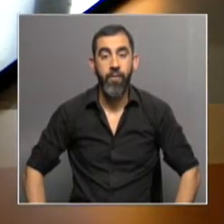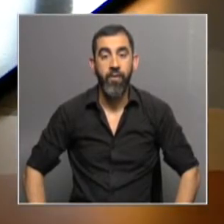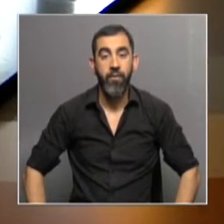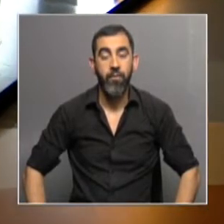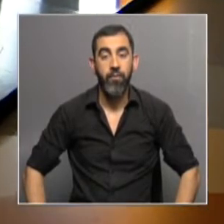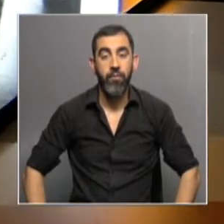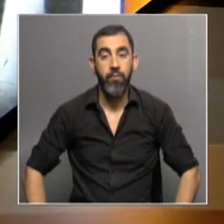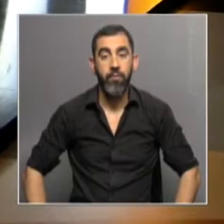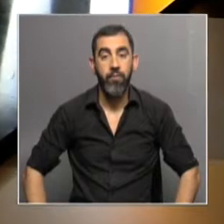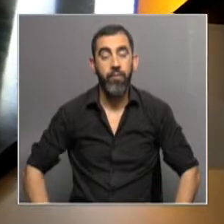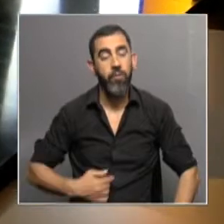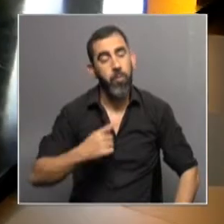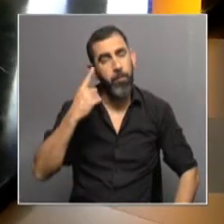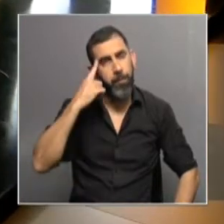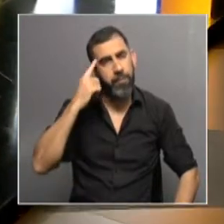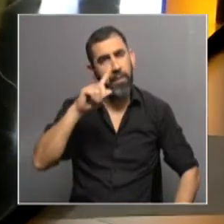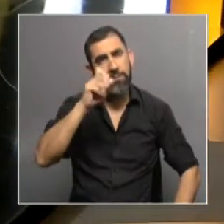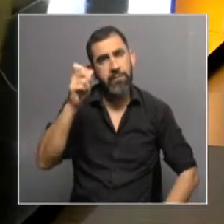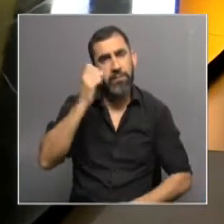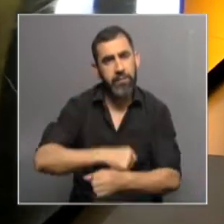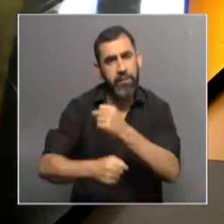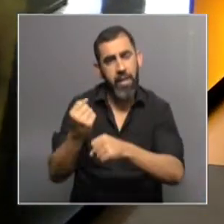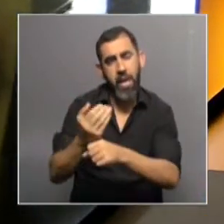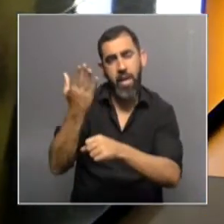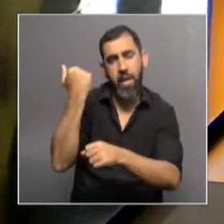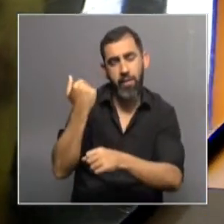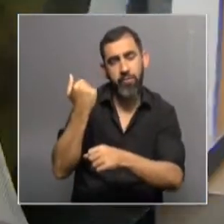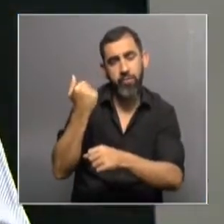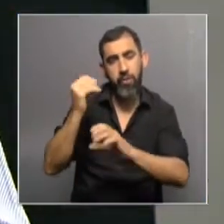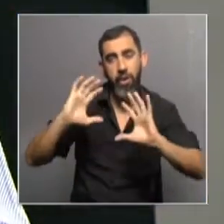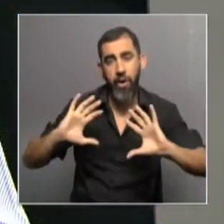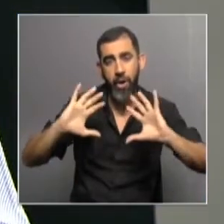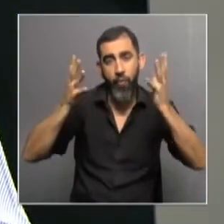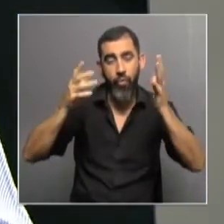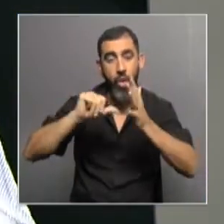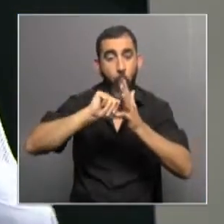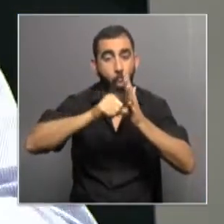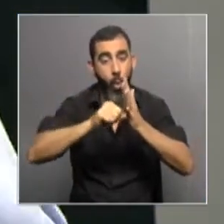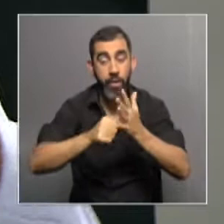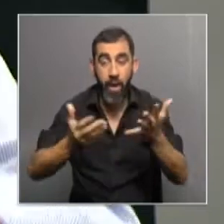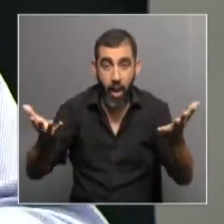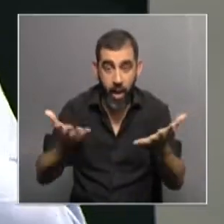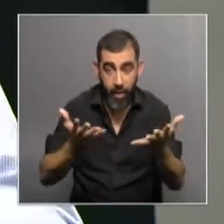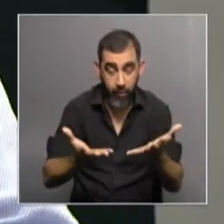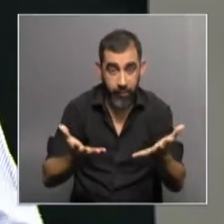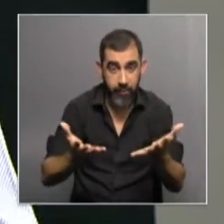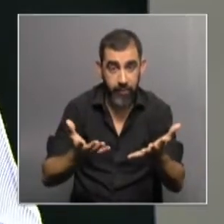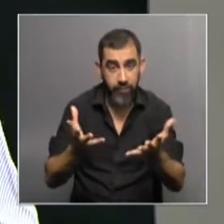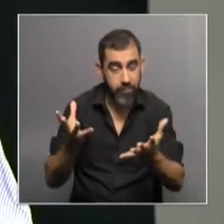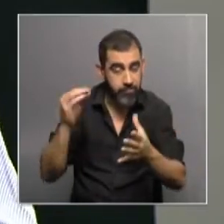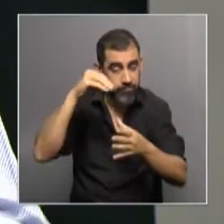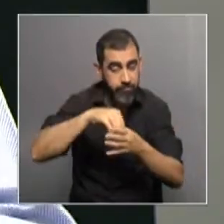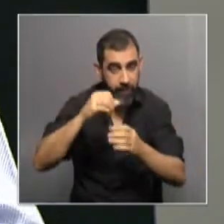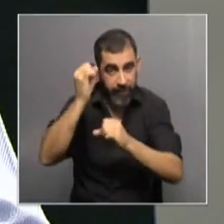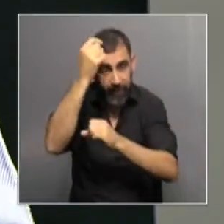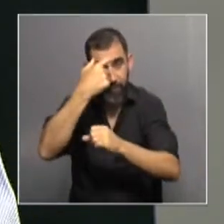¿sabes en qué pensaba? hace 100 años tal vez un poco más un poco menos la revolución fueron las huellas digitales y habrá sido toda la incorporación de